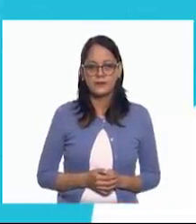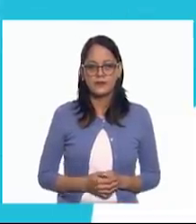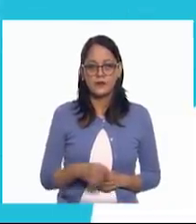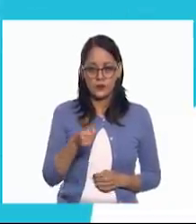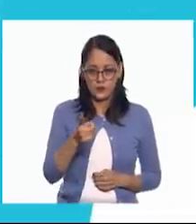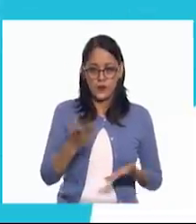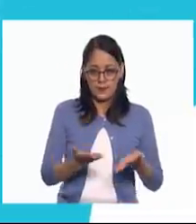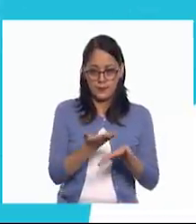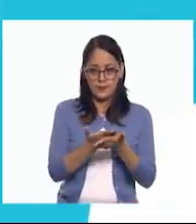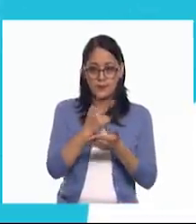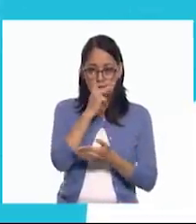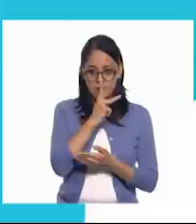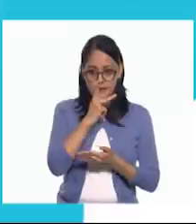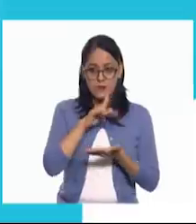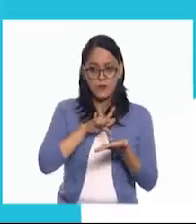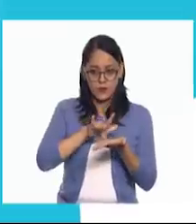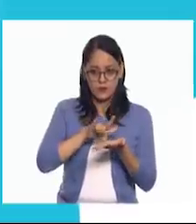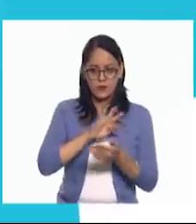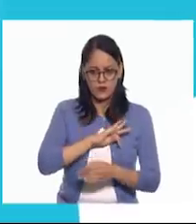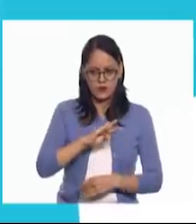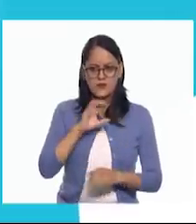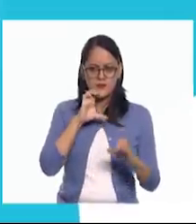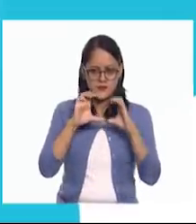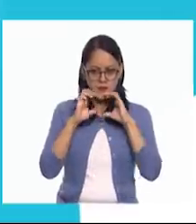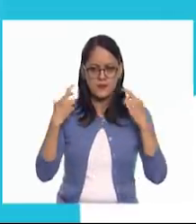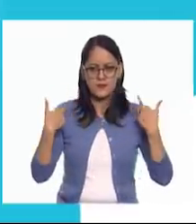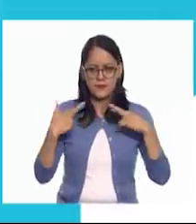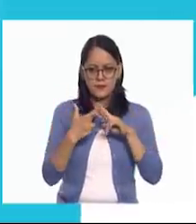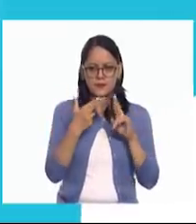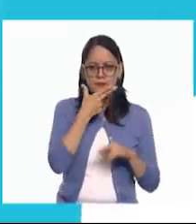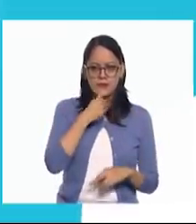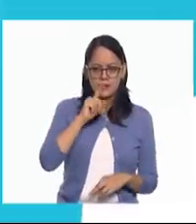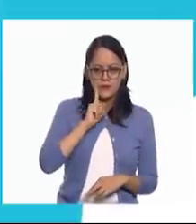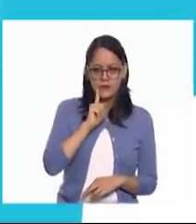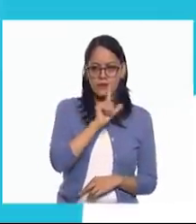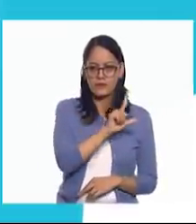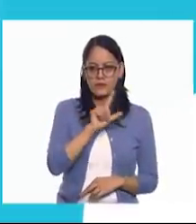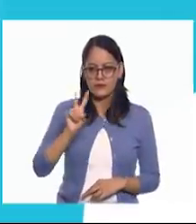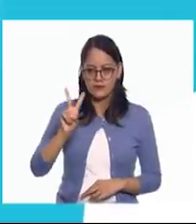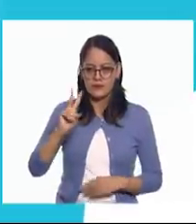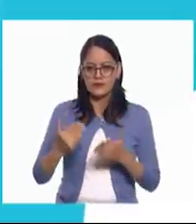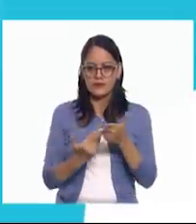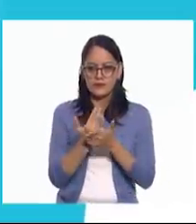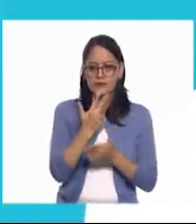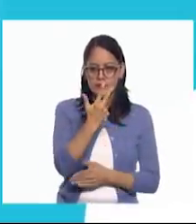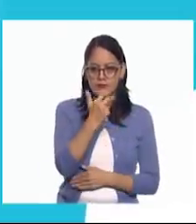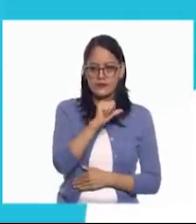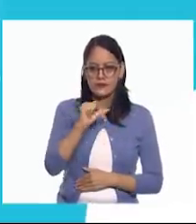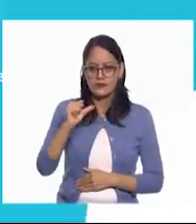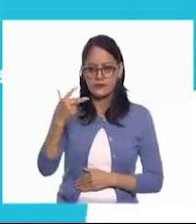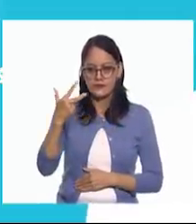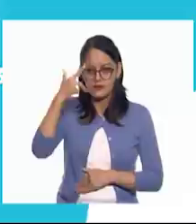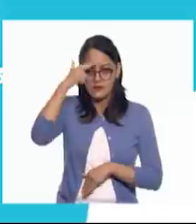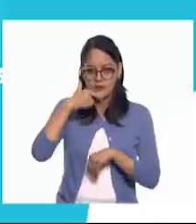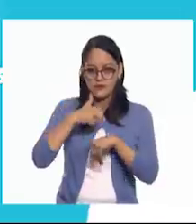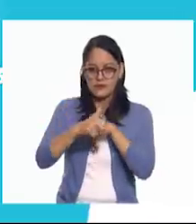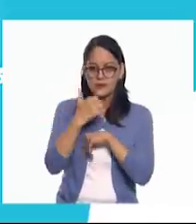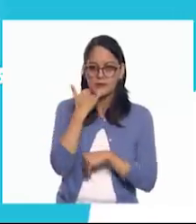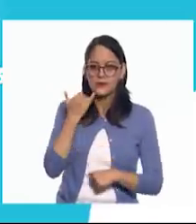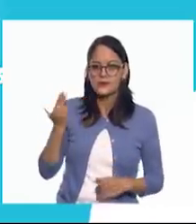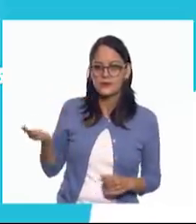Para solicitar apoyo pedagógico, comunícate con maestras y maestros de lunes a viernes de 8 a 20 horas al